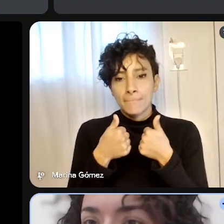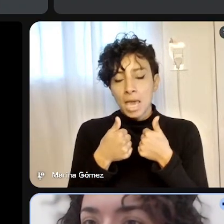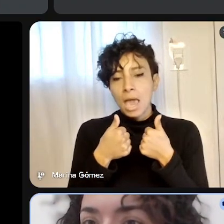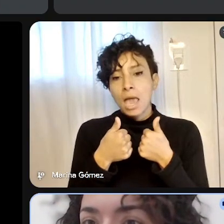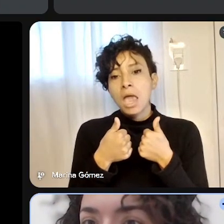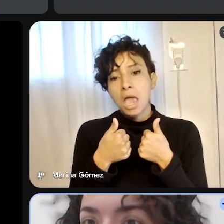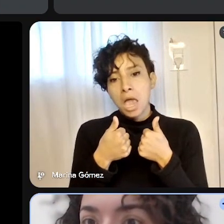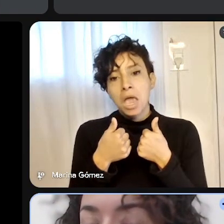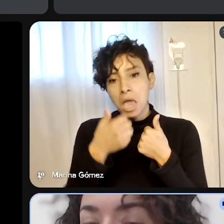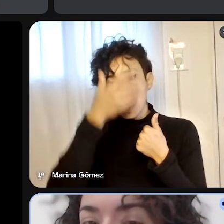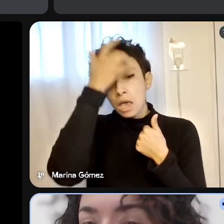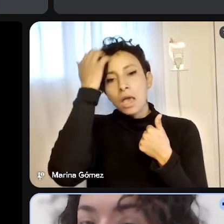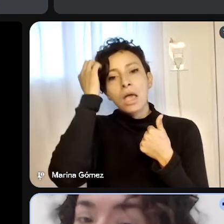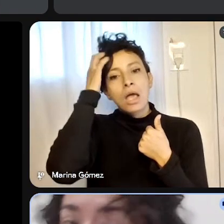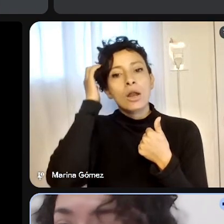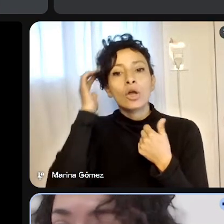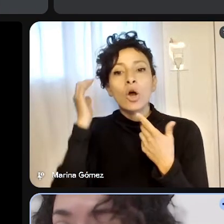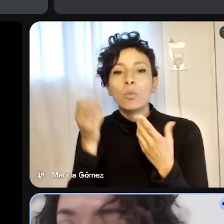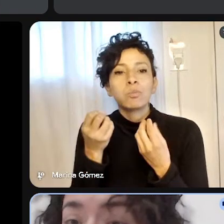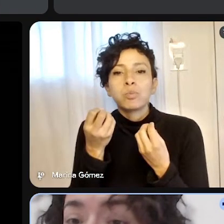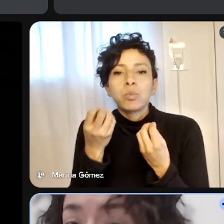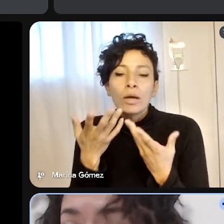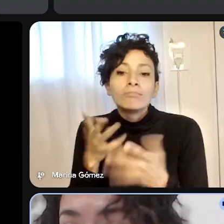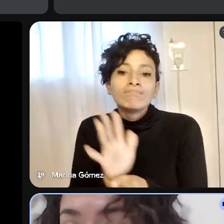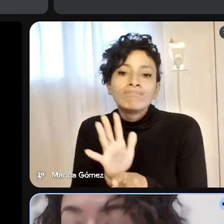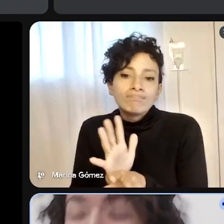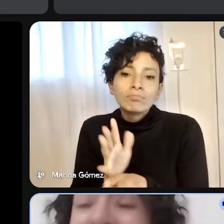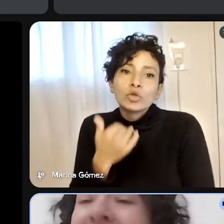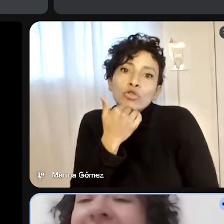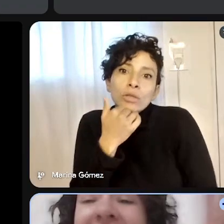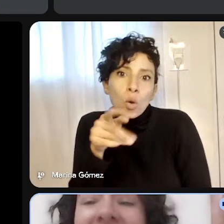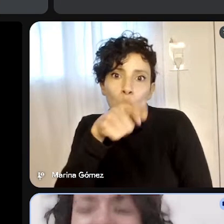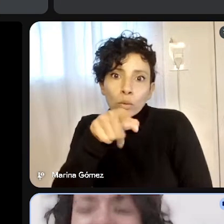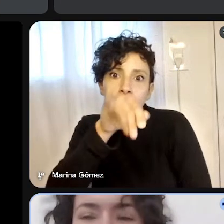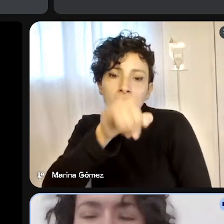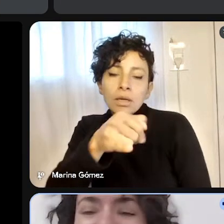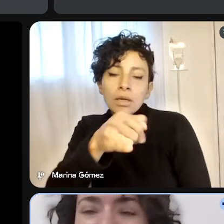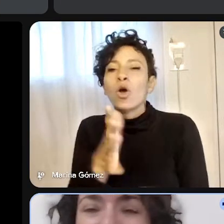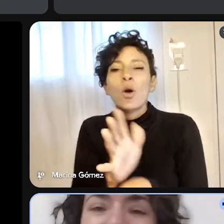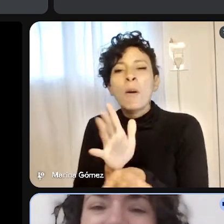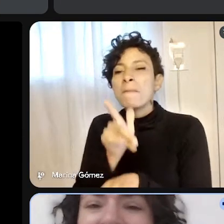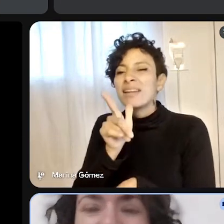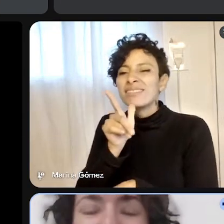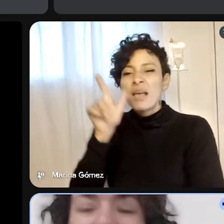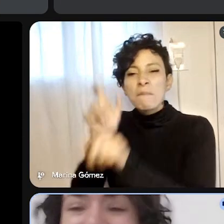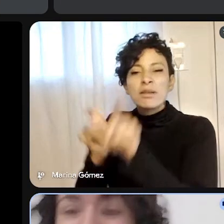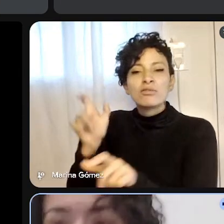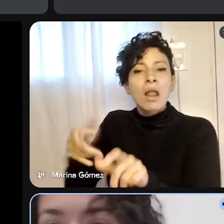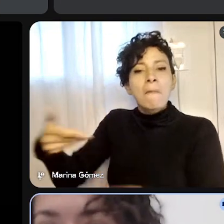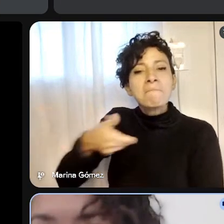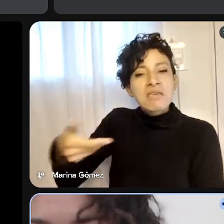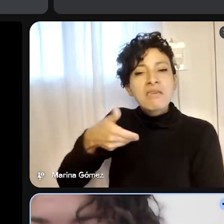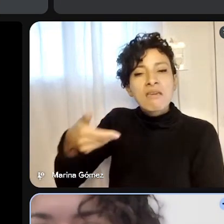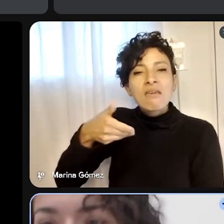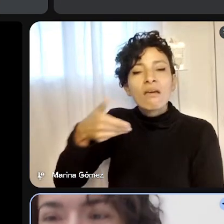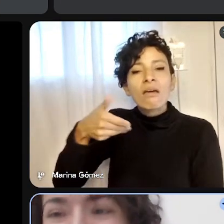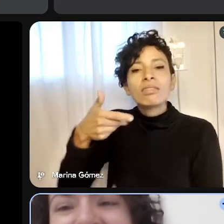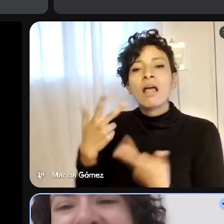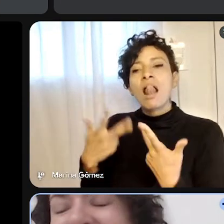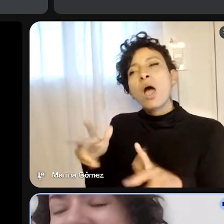comentarios, porque es algo que no sé si a ustedes les pasa, pero piden, como que la gente quiere ver temas en lengua de